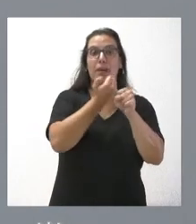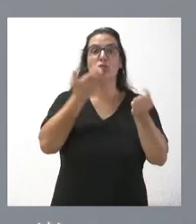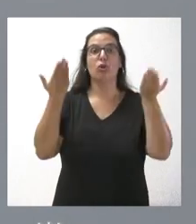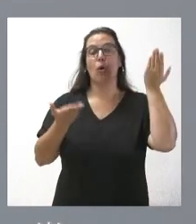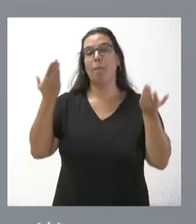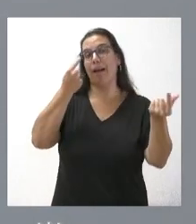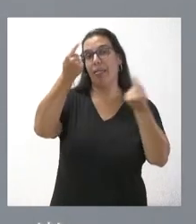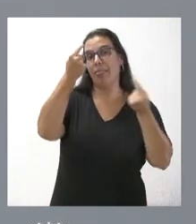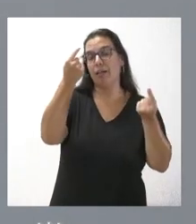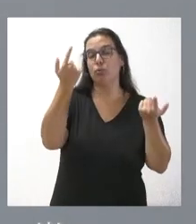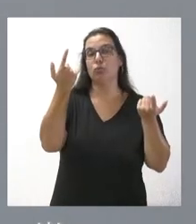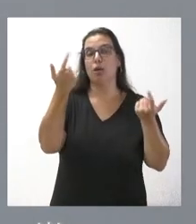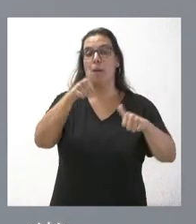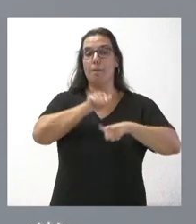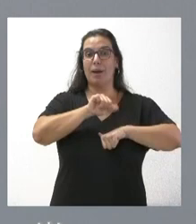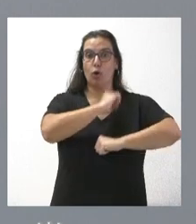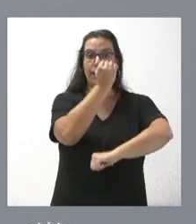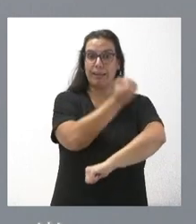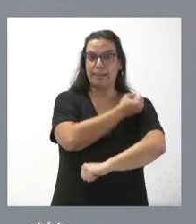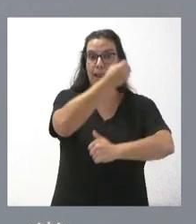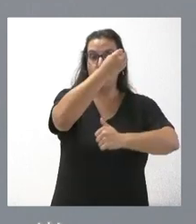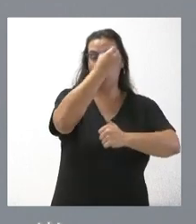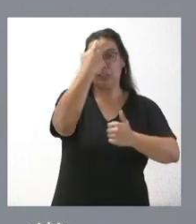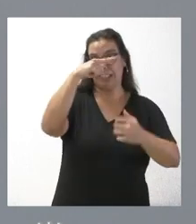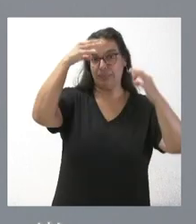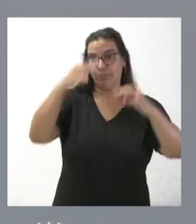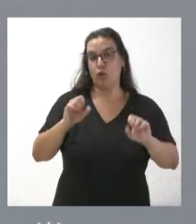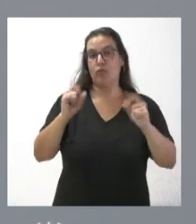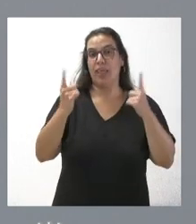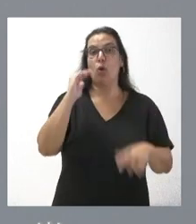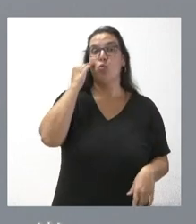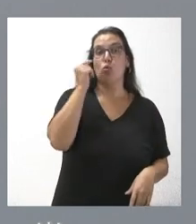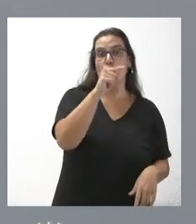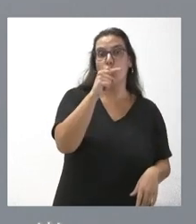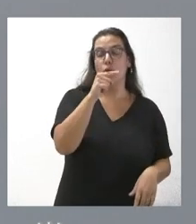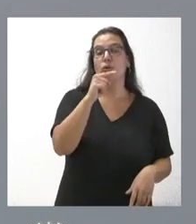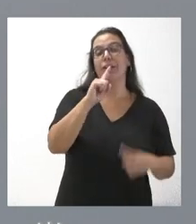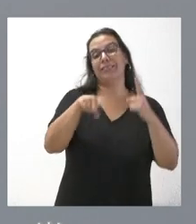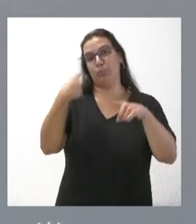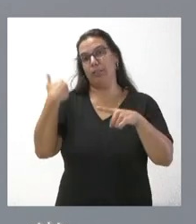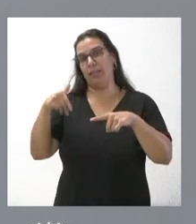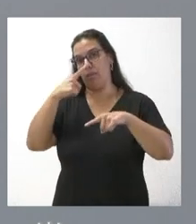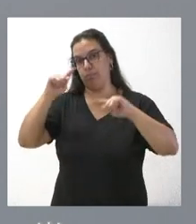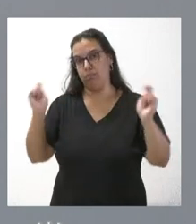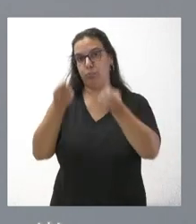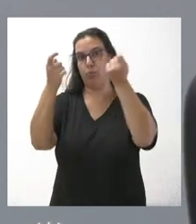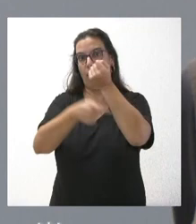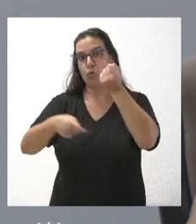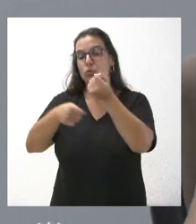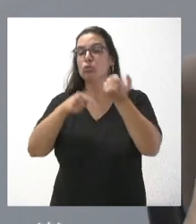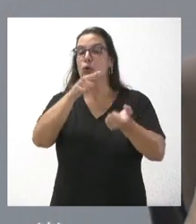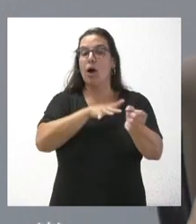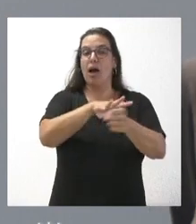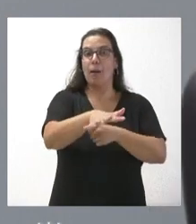datos del paro registrado conocidos en el mes de julio y que se hicieron públicos ya en el mes de agosto, pues en el